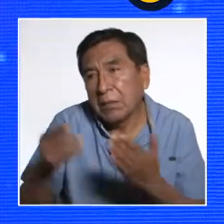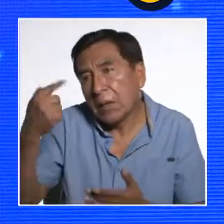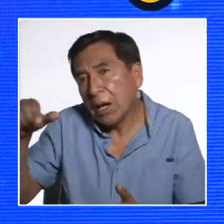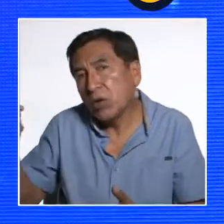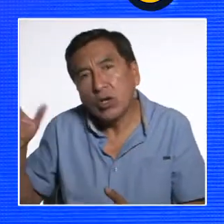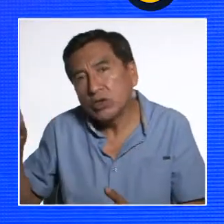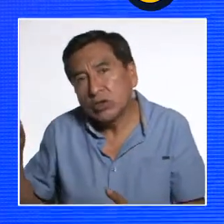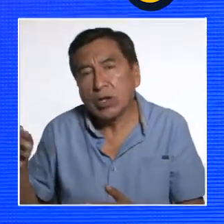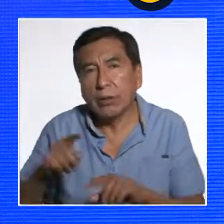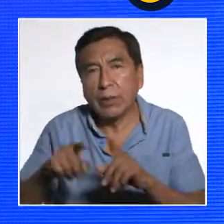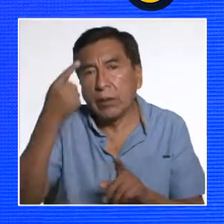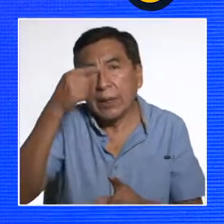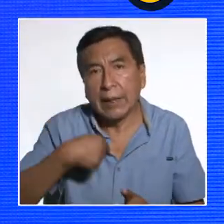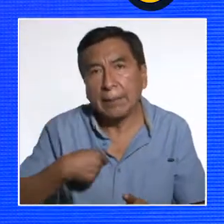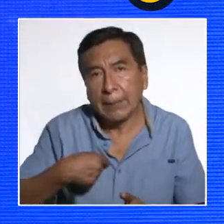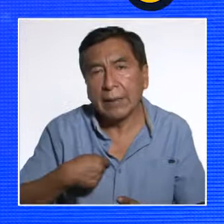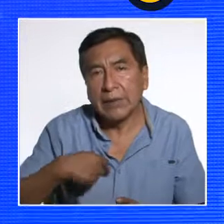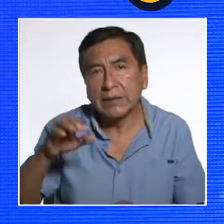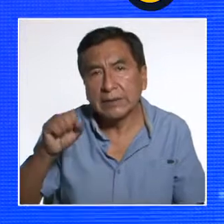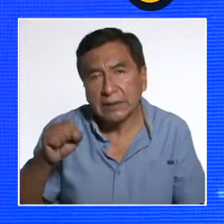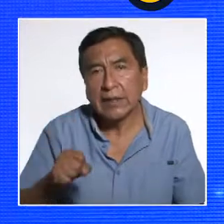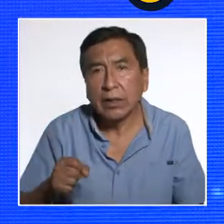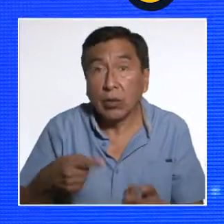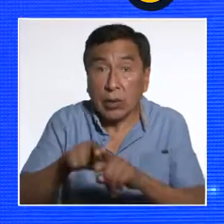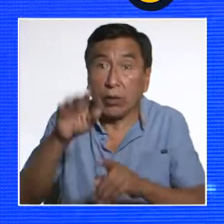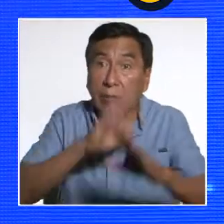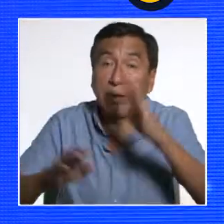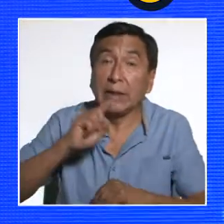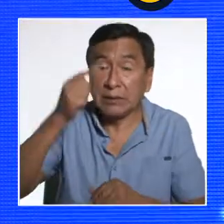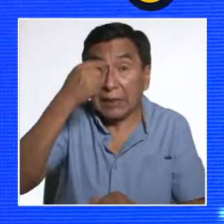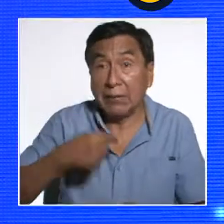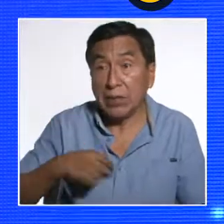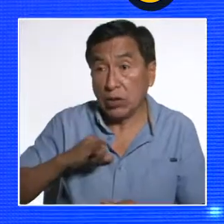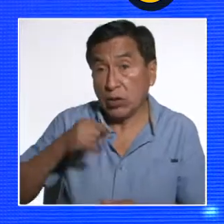otros no sean tan difíciles, pero cuando la prueba es para mí, digo, el Señor